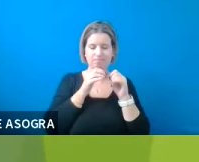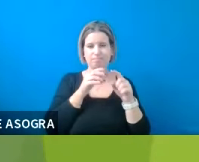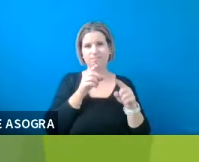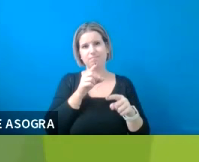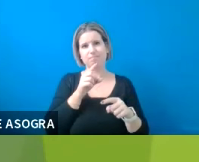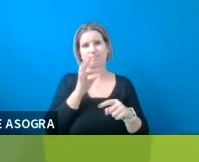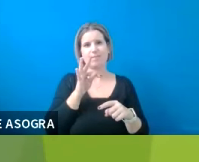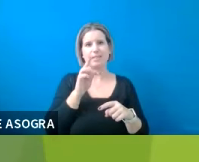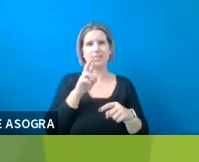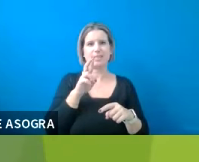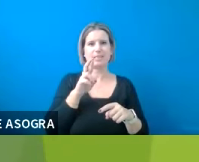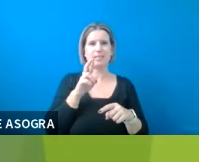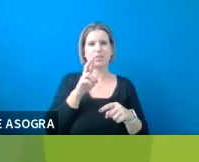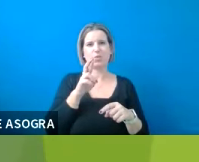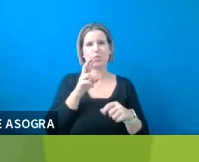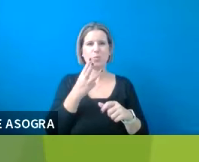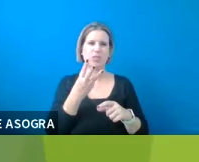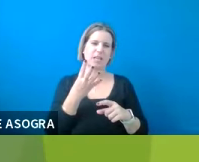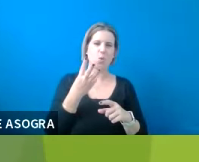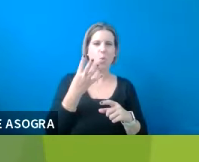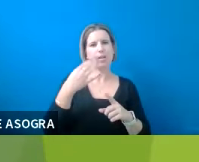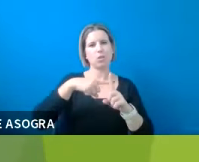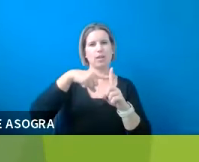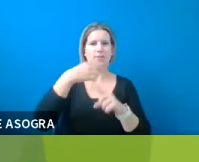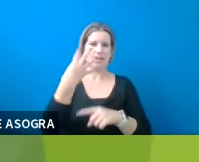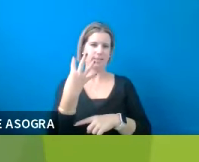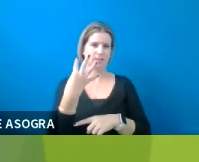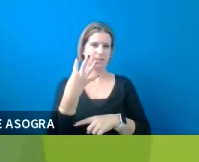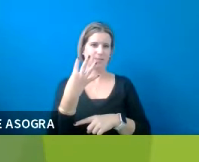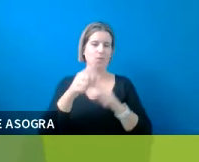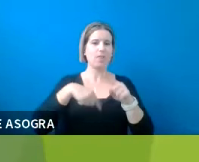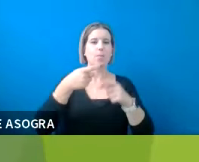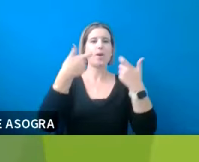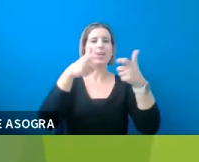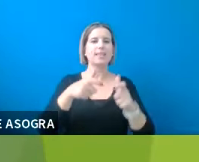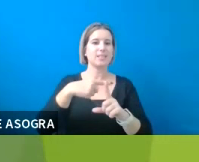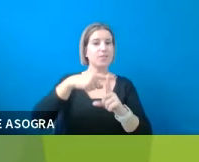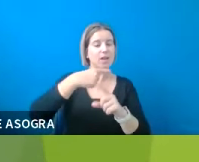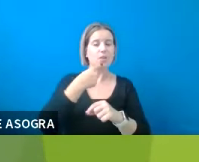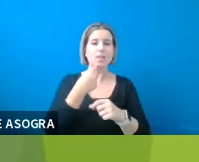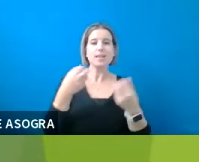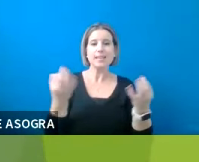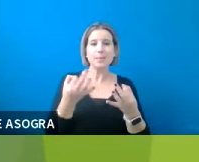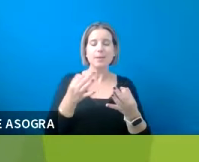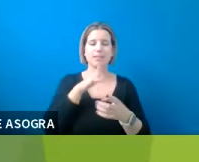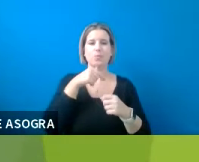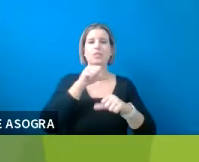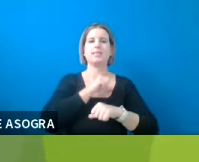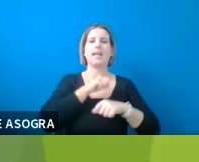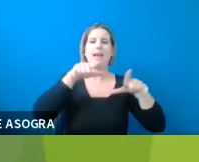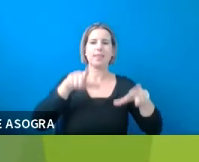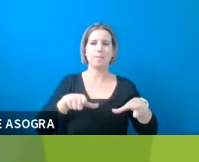o 3, como mucho, porque no comprendían en clasificación lo que me pasaba y me ponían en la sala de espera,